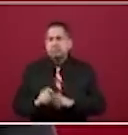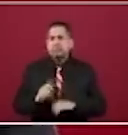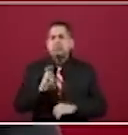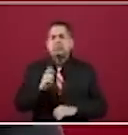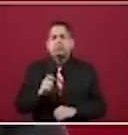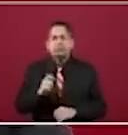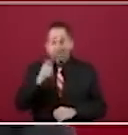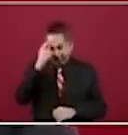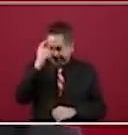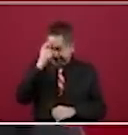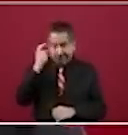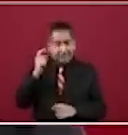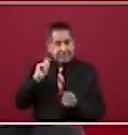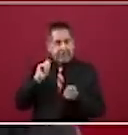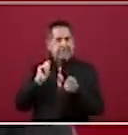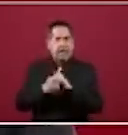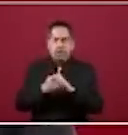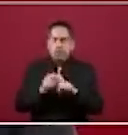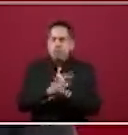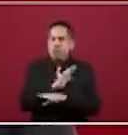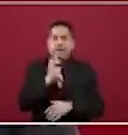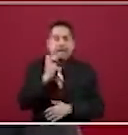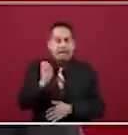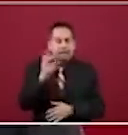es el cambio de mentalidad que se produjo.